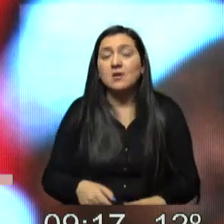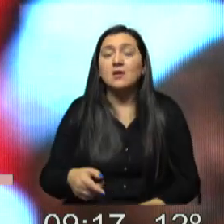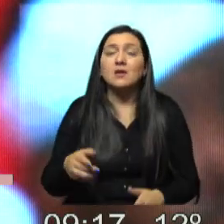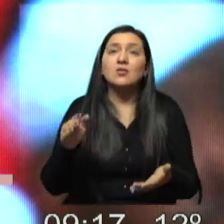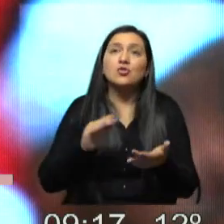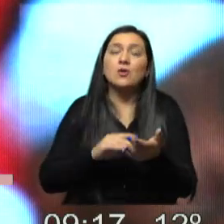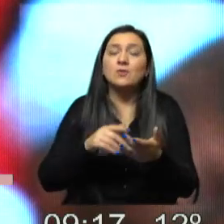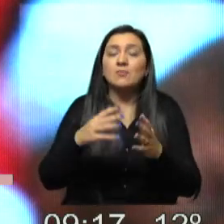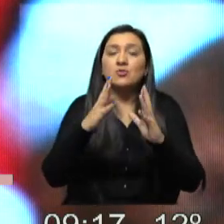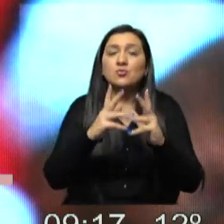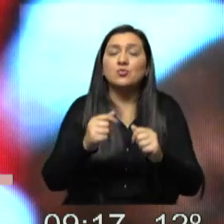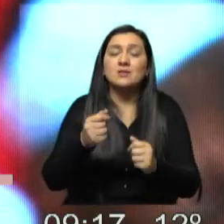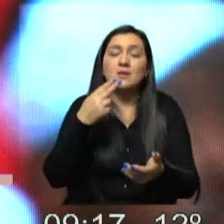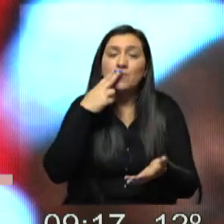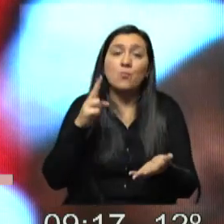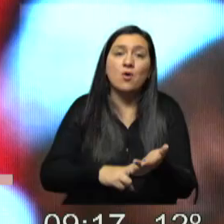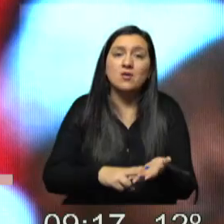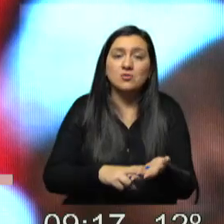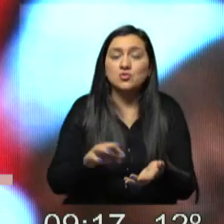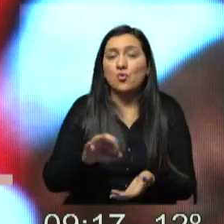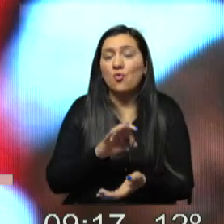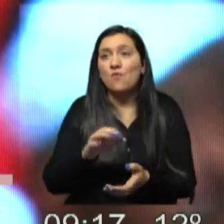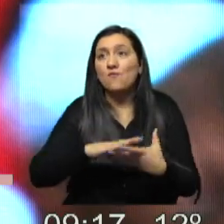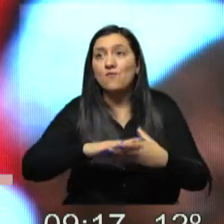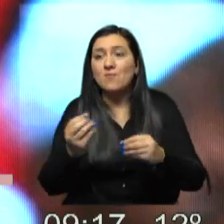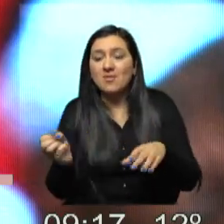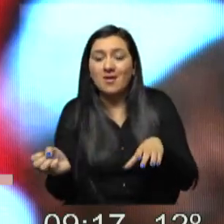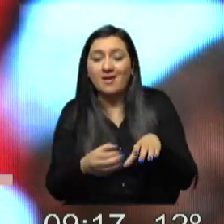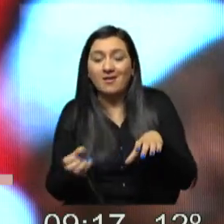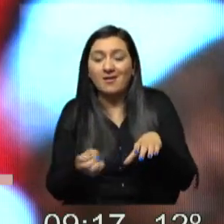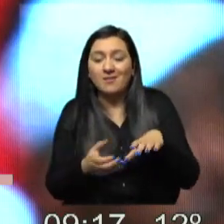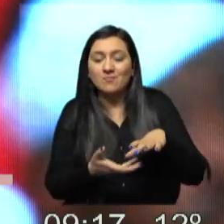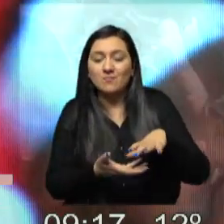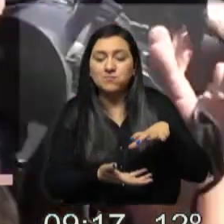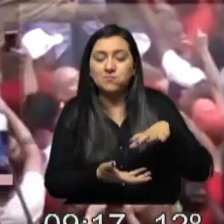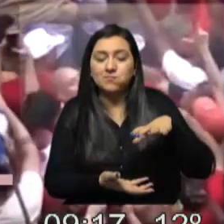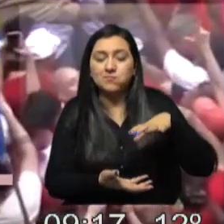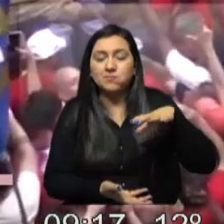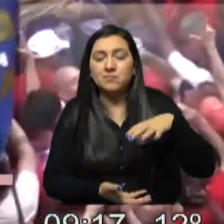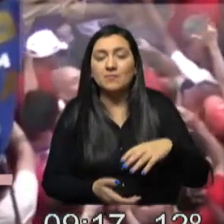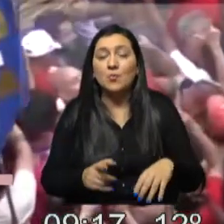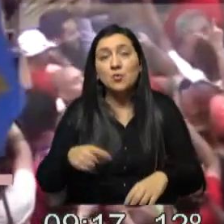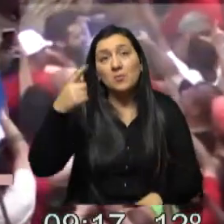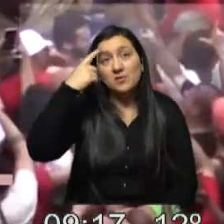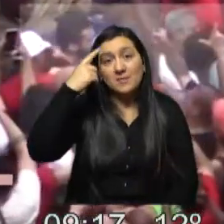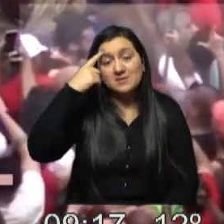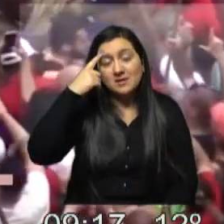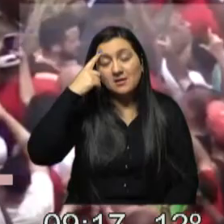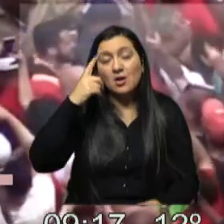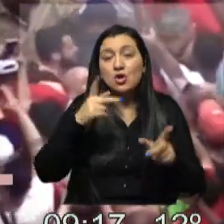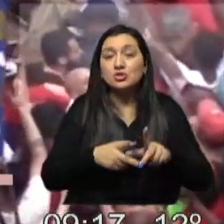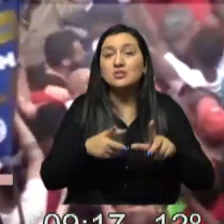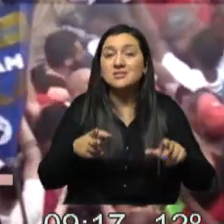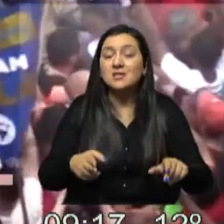tributarias, que pongan en cuestión ciertas formas de acumulación de capital. Es más, uno podría decir, durante los ciclos durante el ciclo de gobierno del